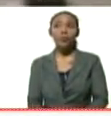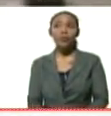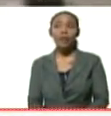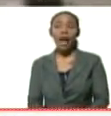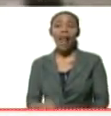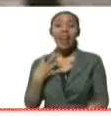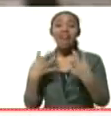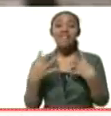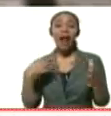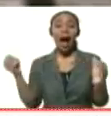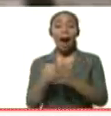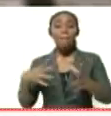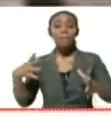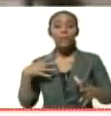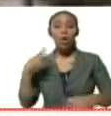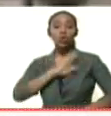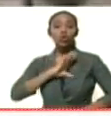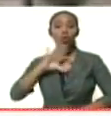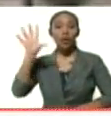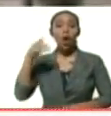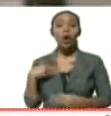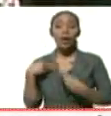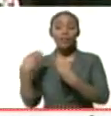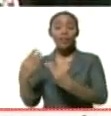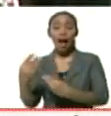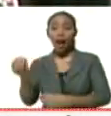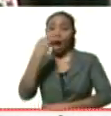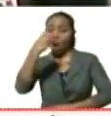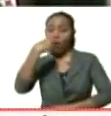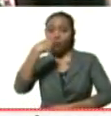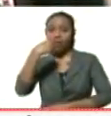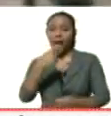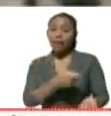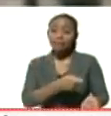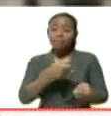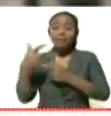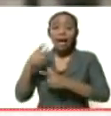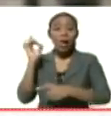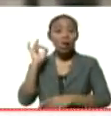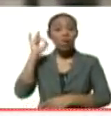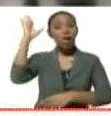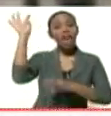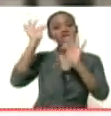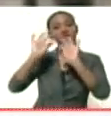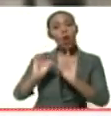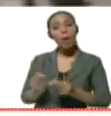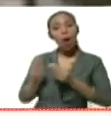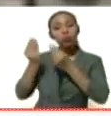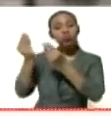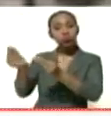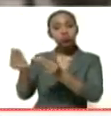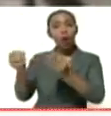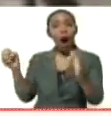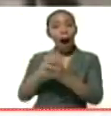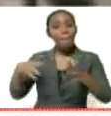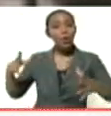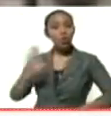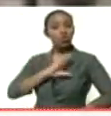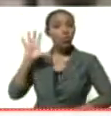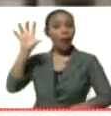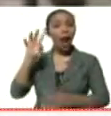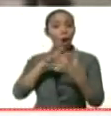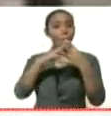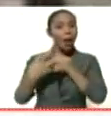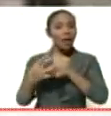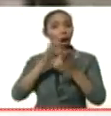feria del campo soberano que lleva la proteína tiene que llevarla. Tenemos que inventar la fórmula para llevar la feria del campo soberano a los barrios, a